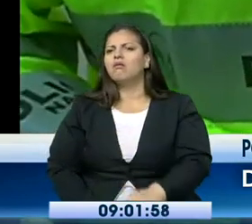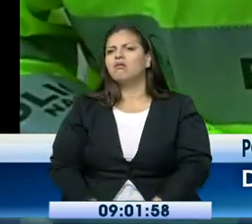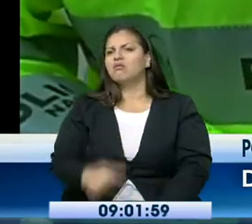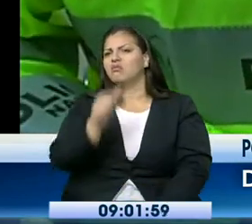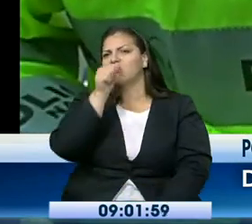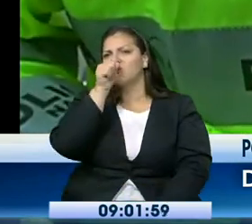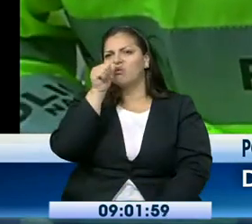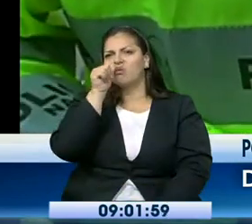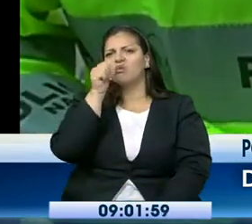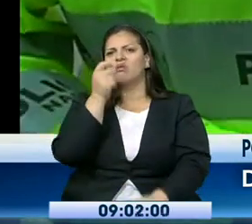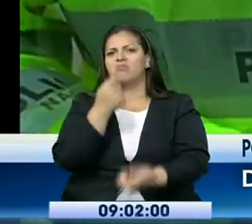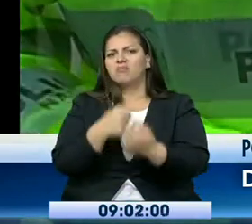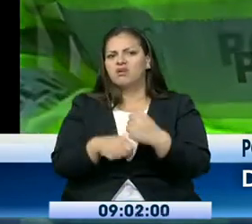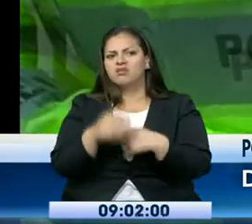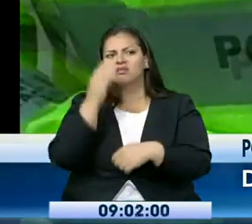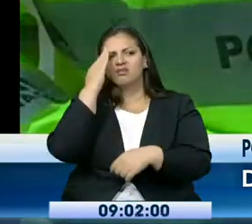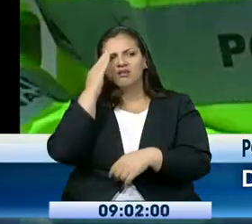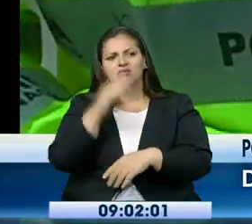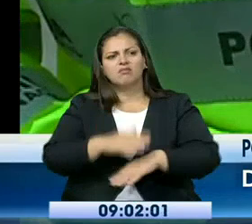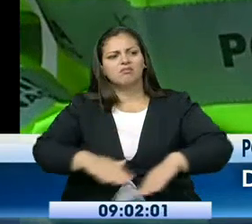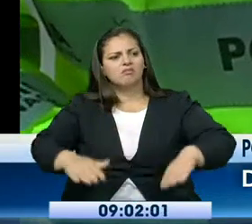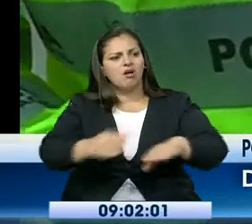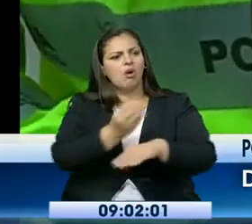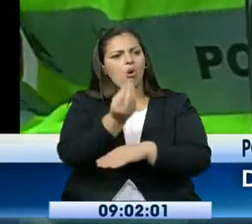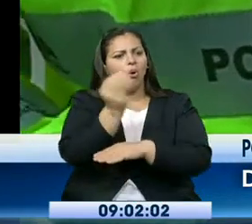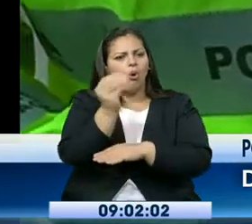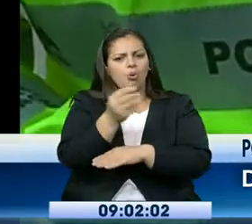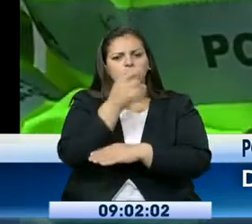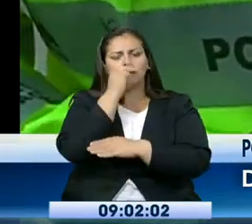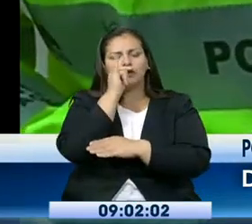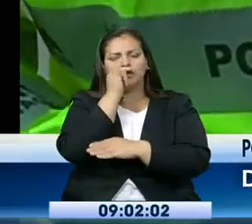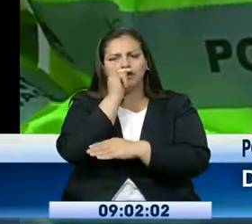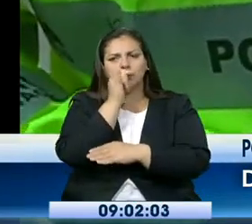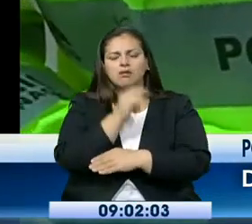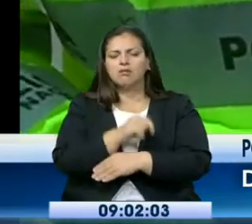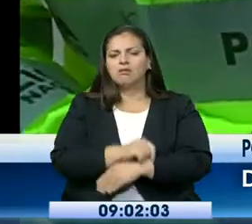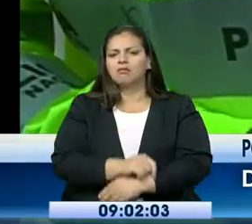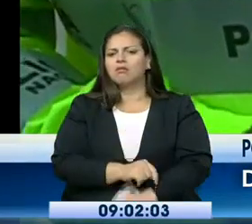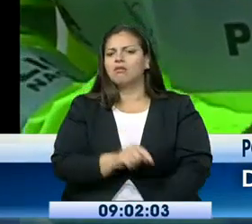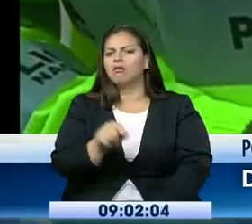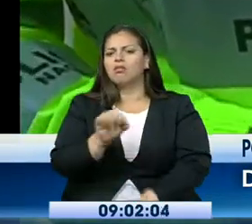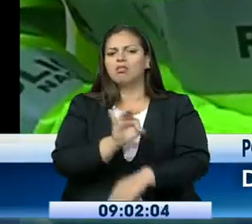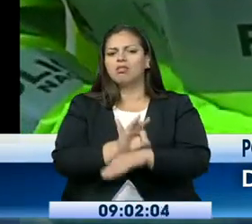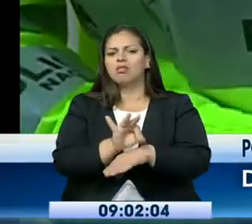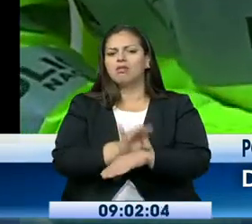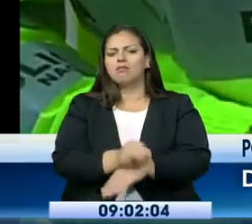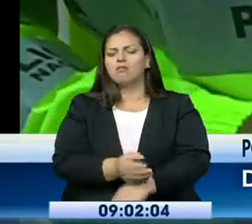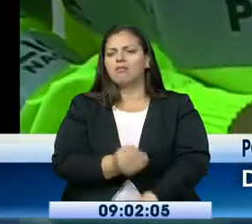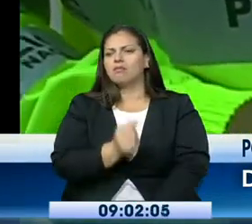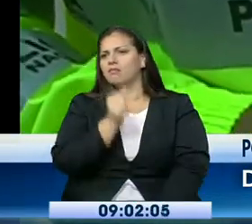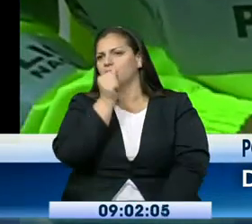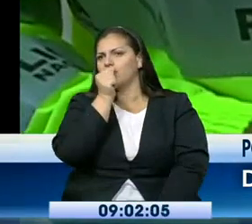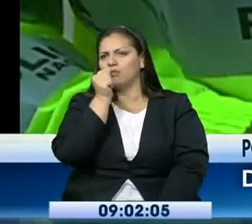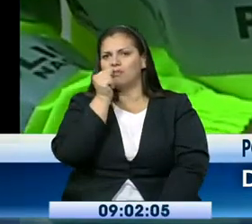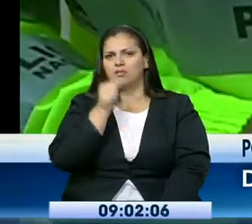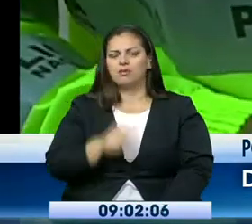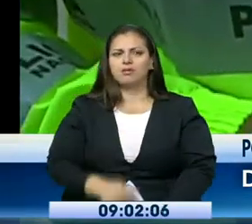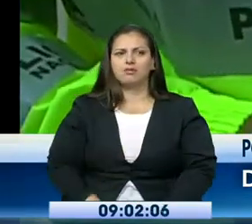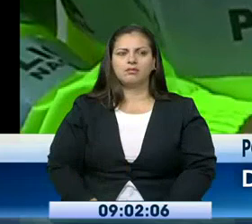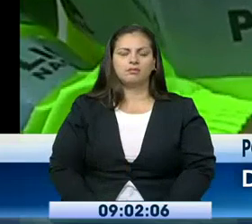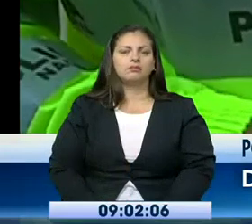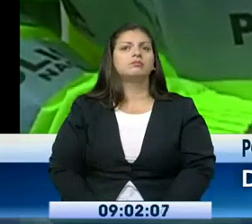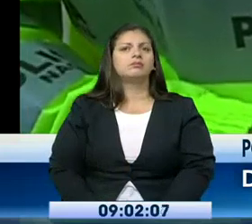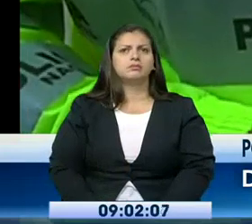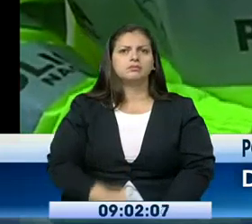a varios jóvenes y niños del sector. Encontraba en una esquina de uno de los barrios, al cual se le acercaban